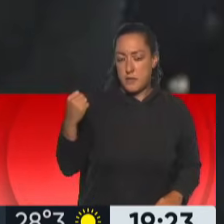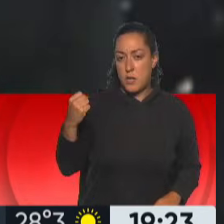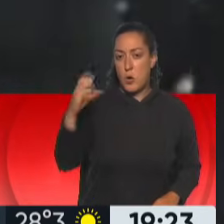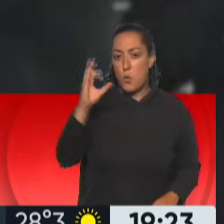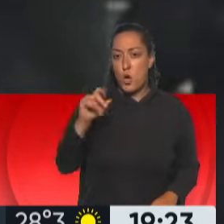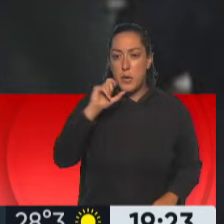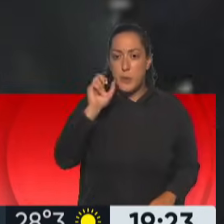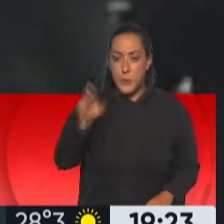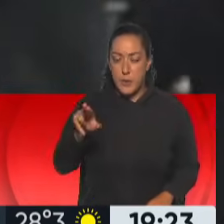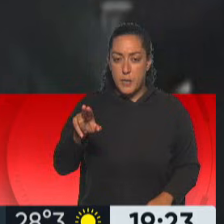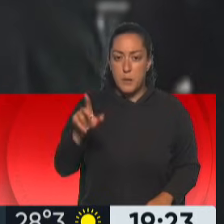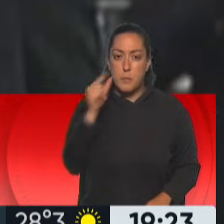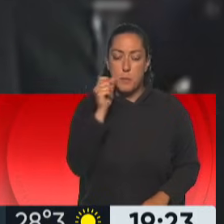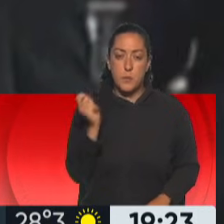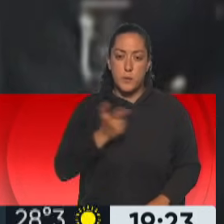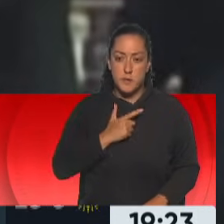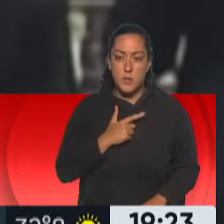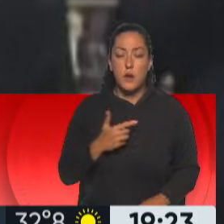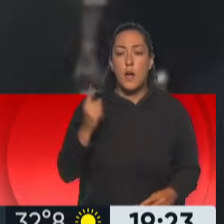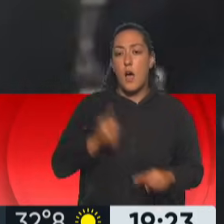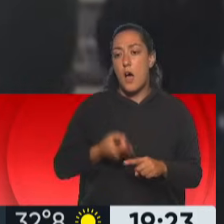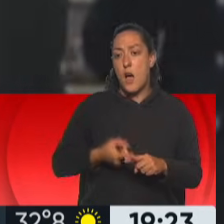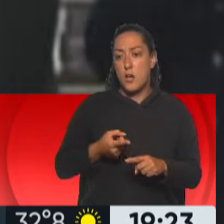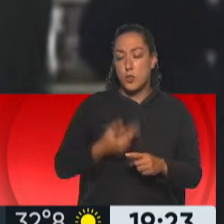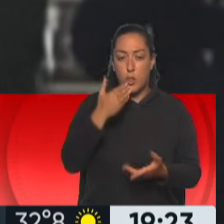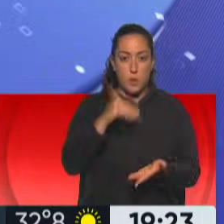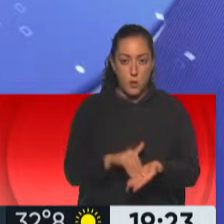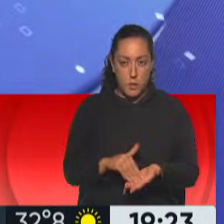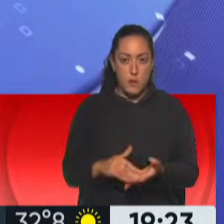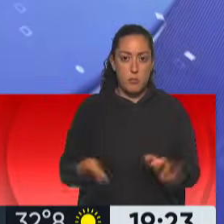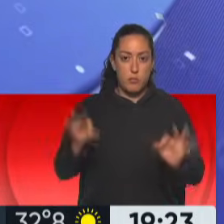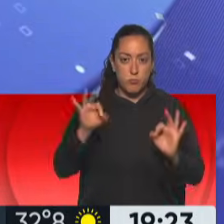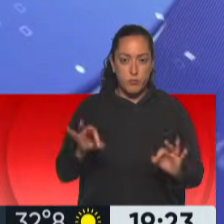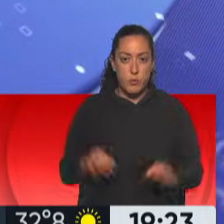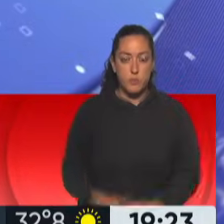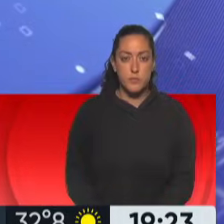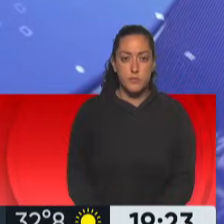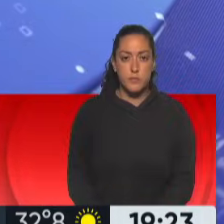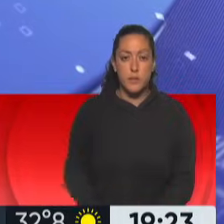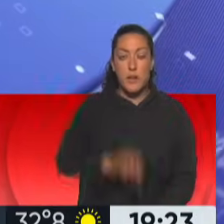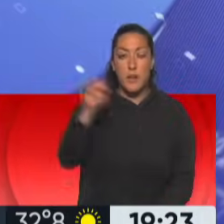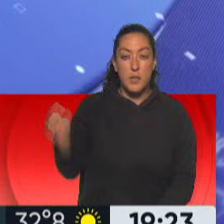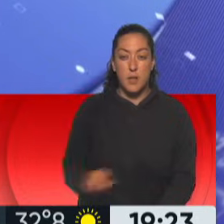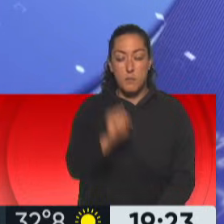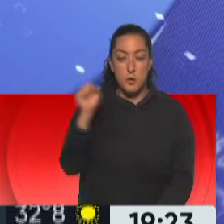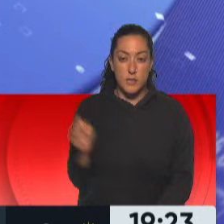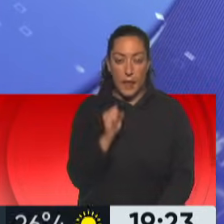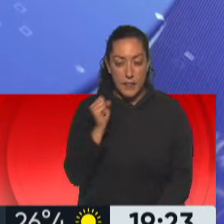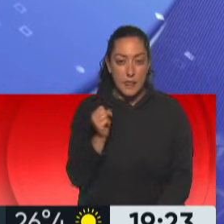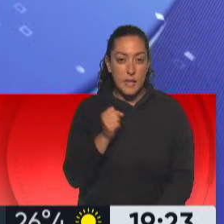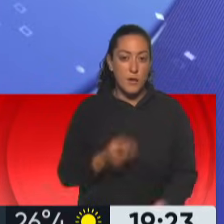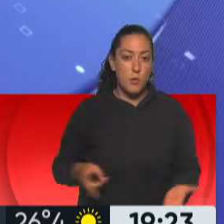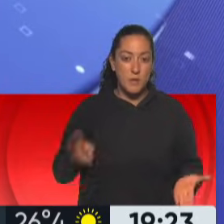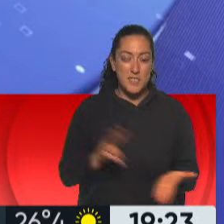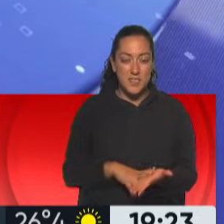Bolívar. Bien, hemos visto este acto de juramentación. Es muy importante reiterar, Leti, que